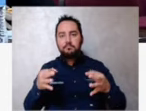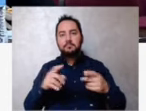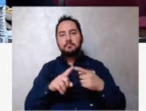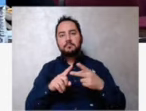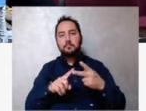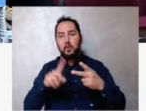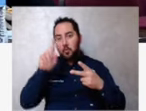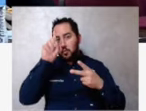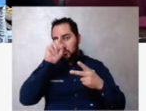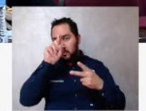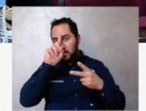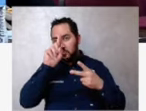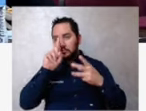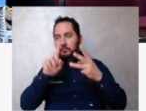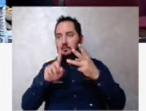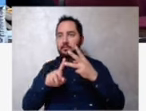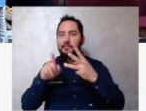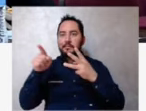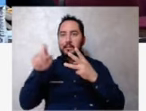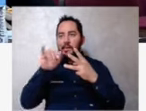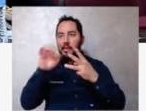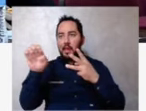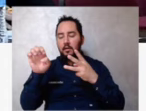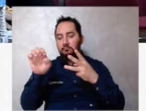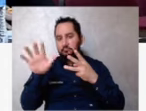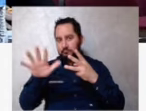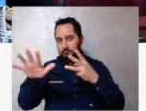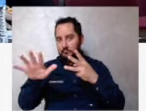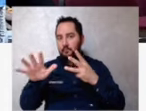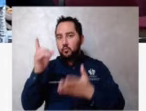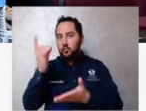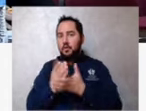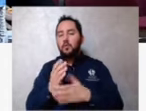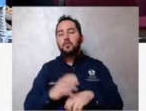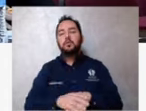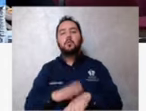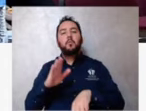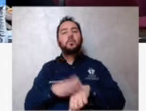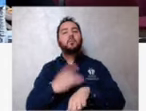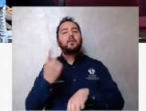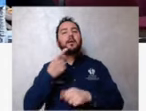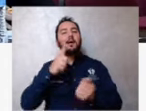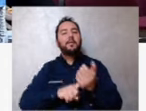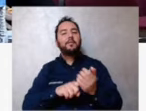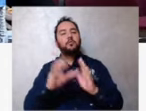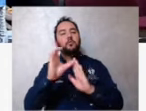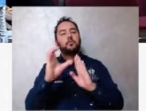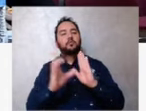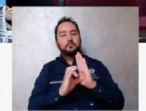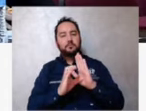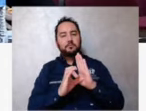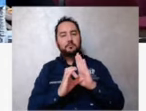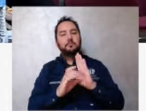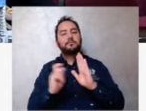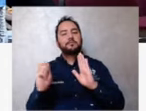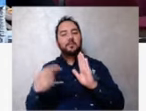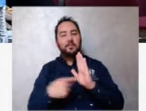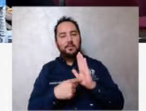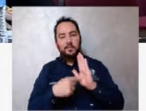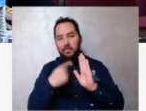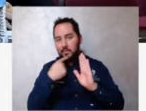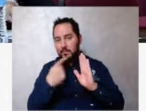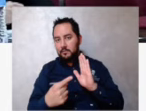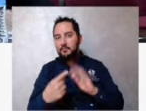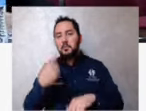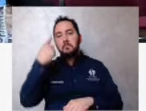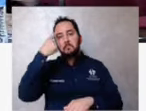consejerías y personas servidoras públicas del instituto. Toda vez que dentro del marco constitucional y legal en la materia, se desprende que el procedimiento para